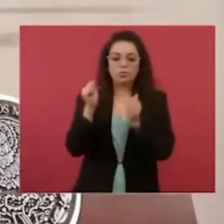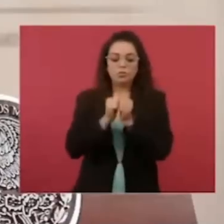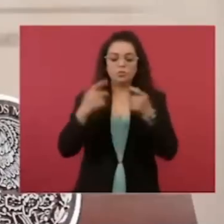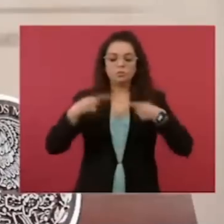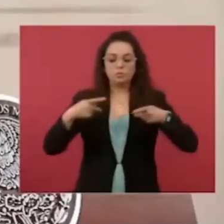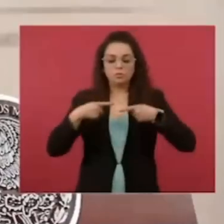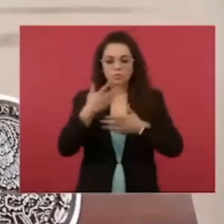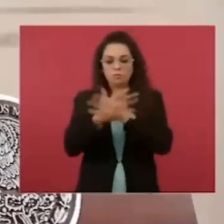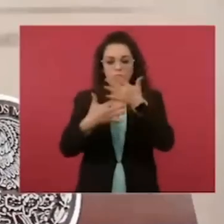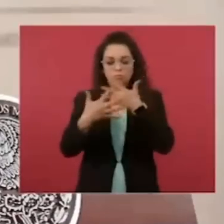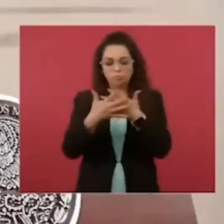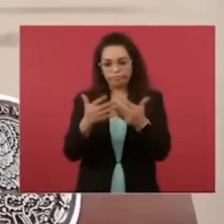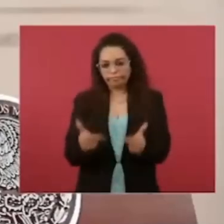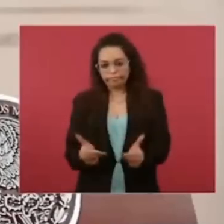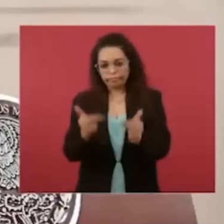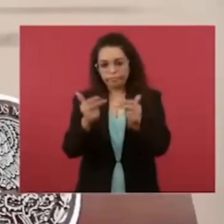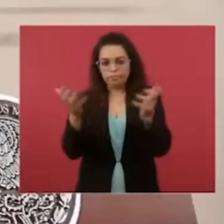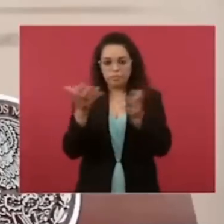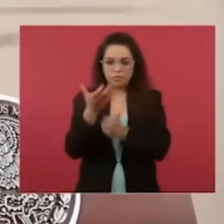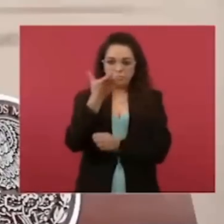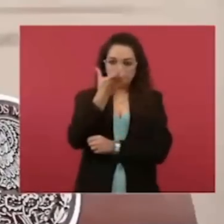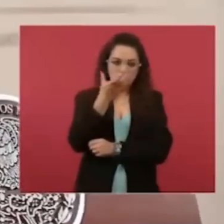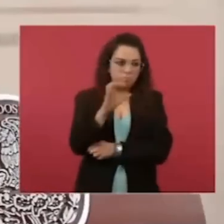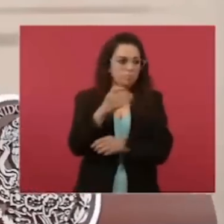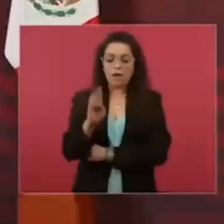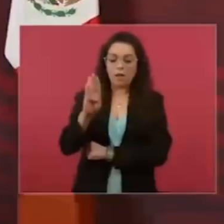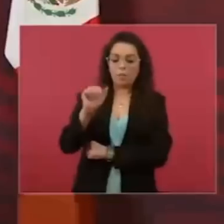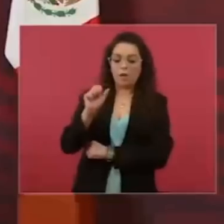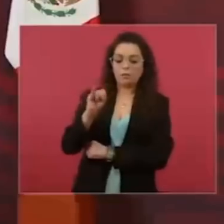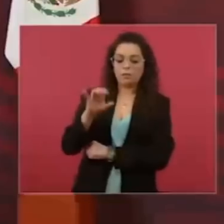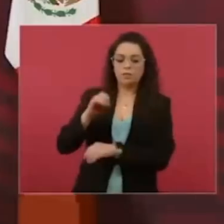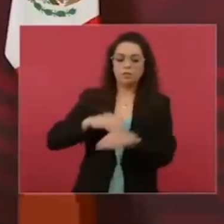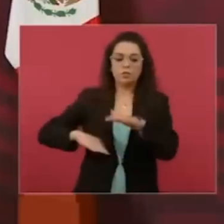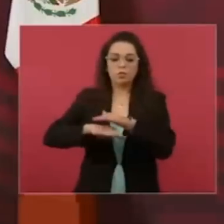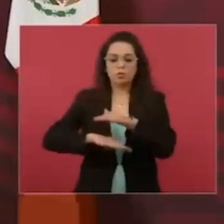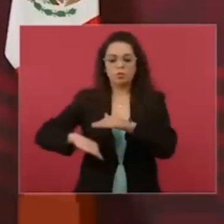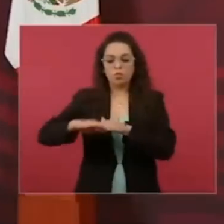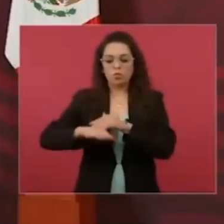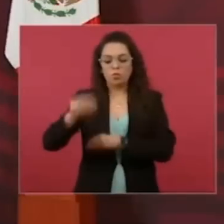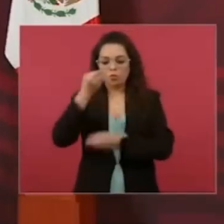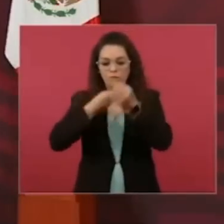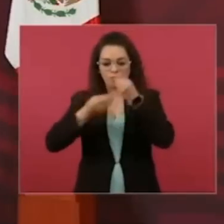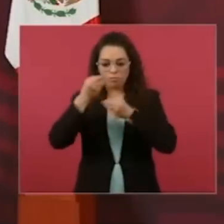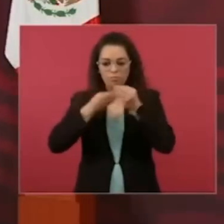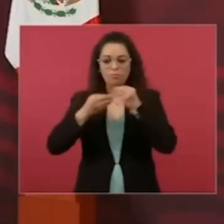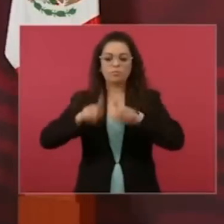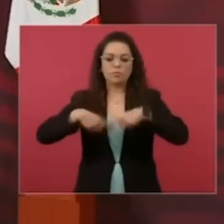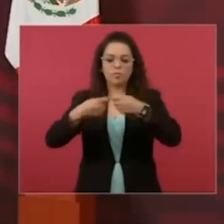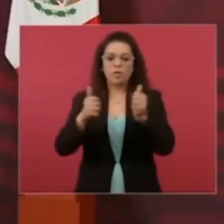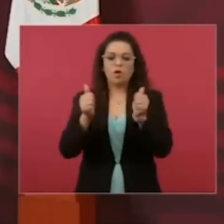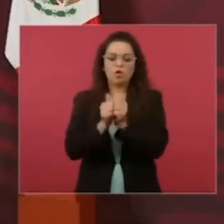Amparos, todas las obras no le gustaban y Samuel García parecía a Xóchitl